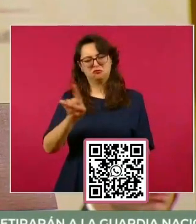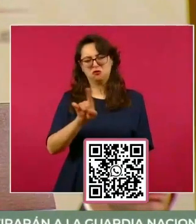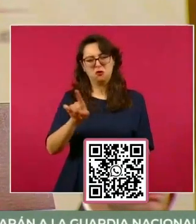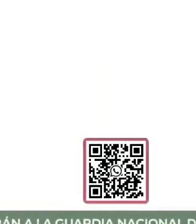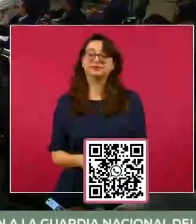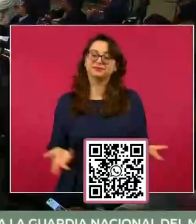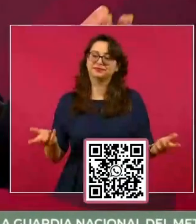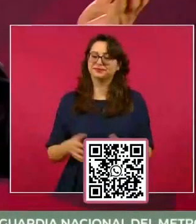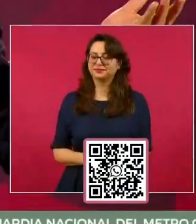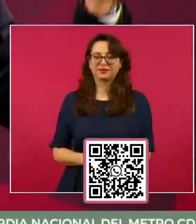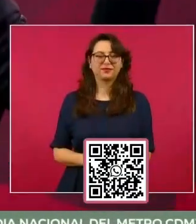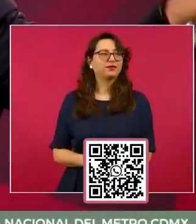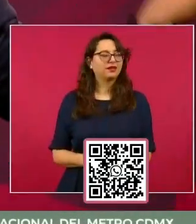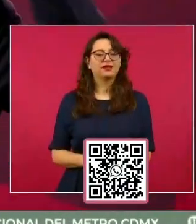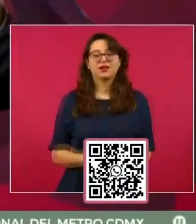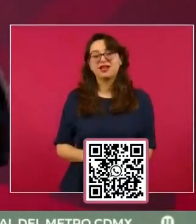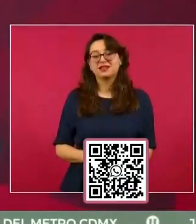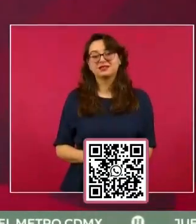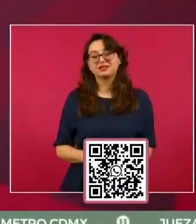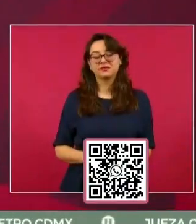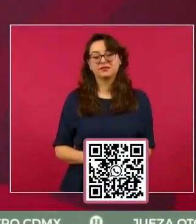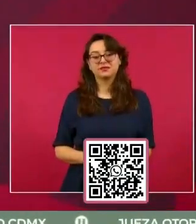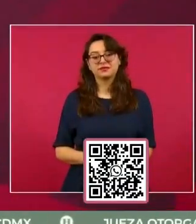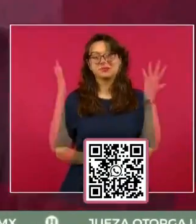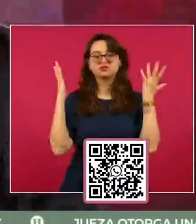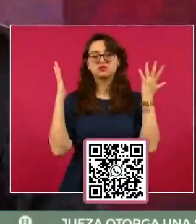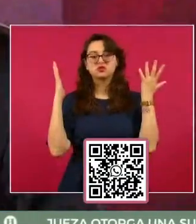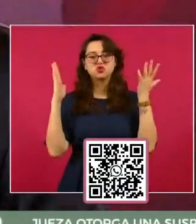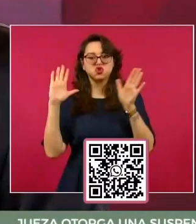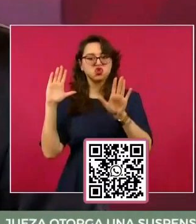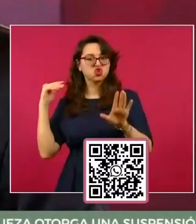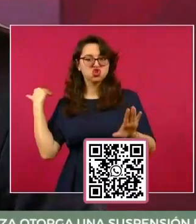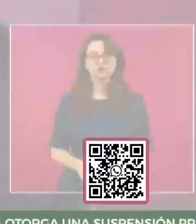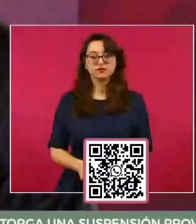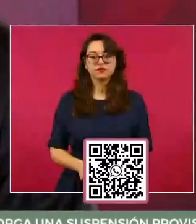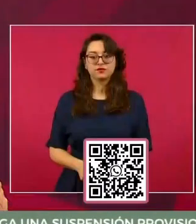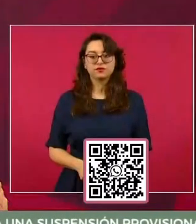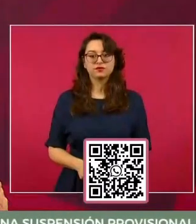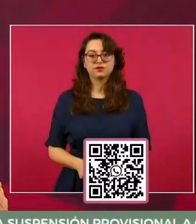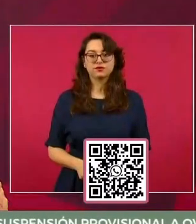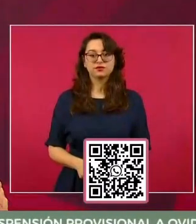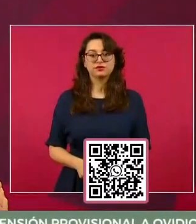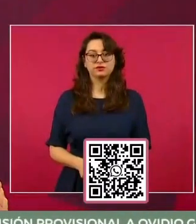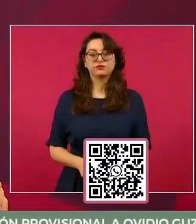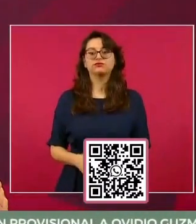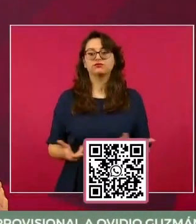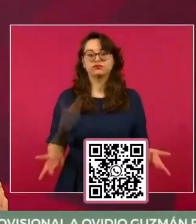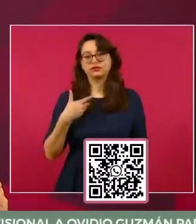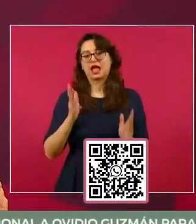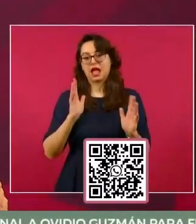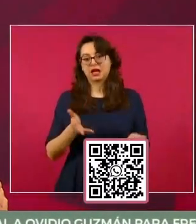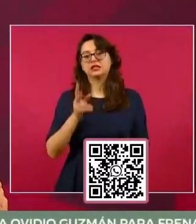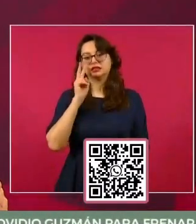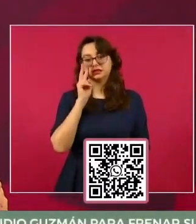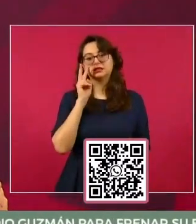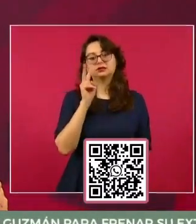que tú tienes. Entonces, lo que quisieran es que se actuara de manera sumaria. Estoy viendo lo de las redes sociales, ¿no?